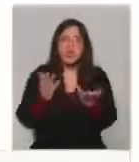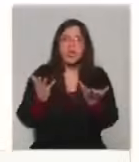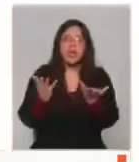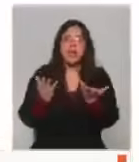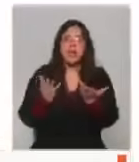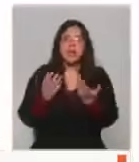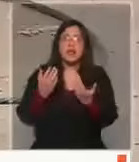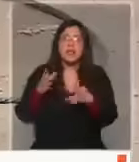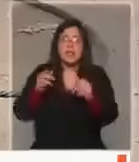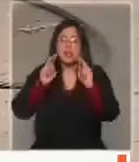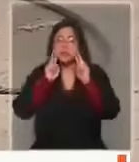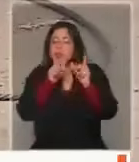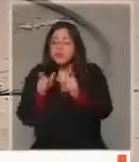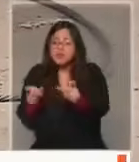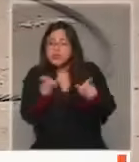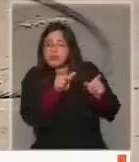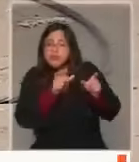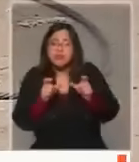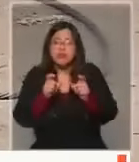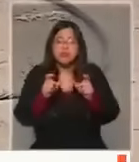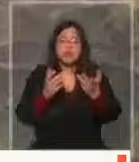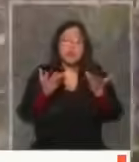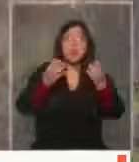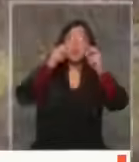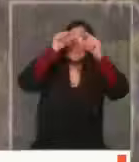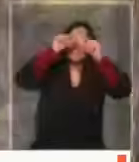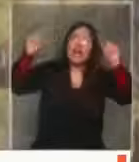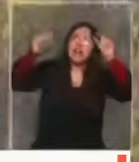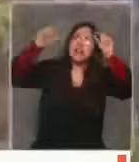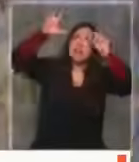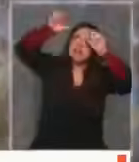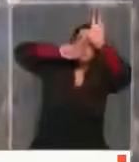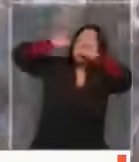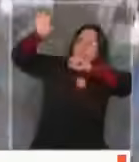calles, revisión de sumideros y despeje de cables.